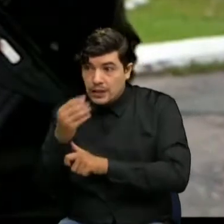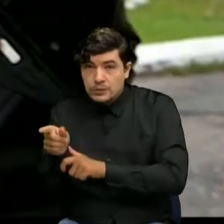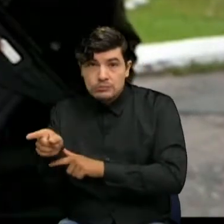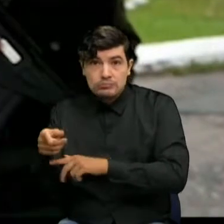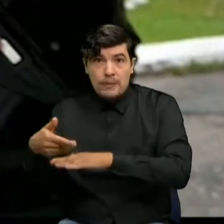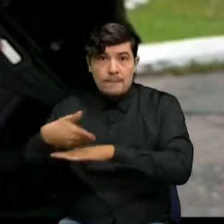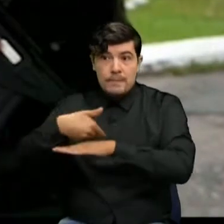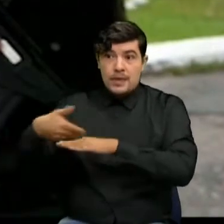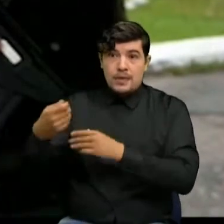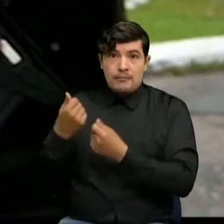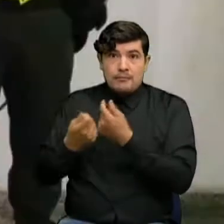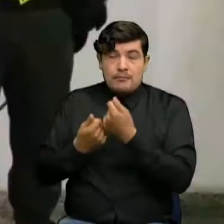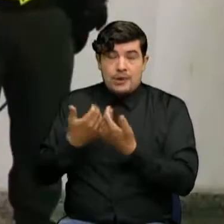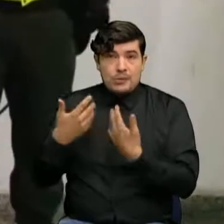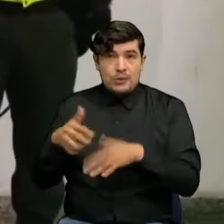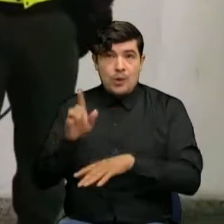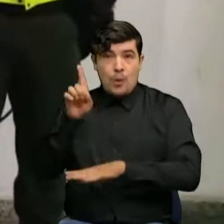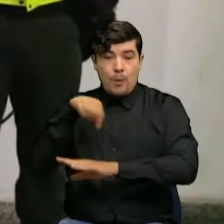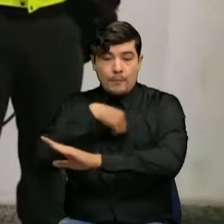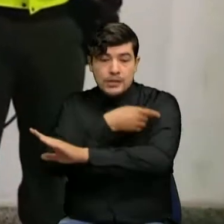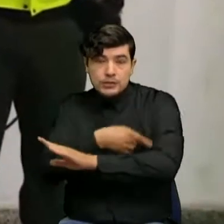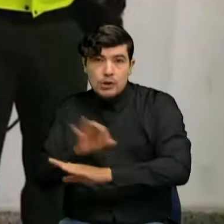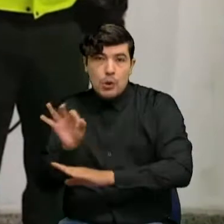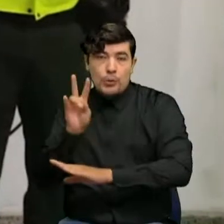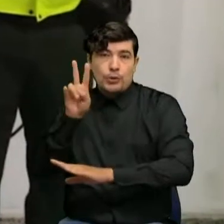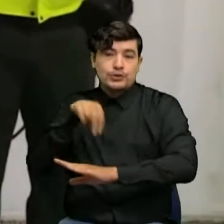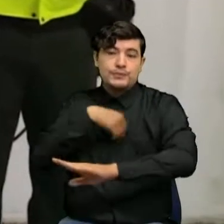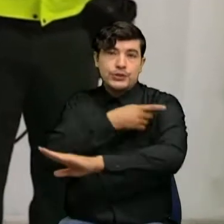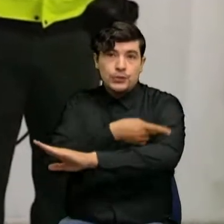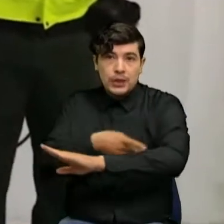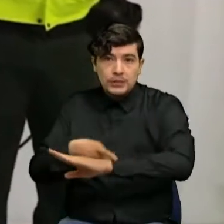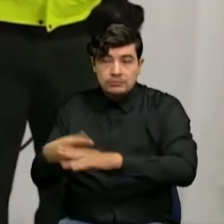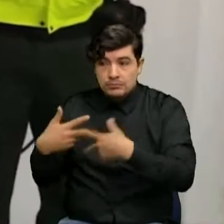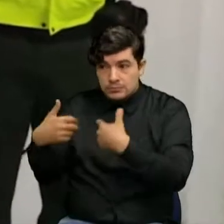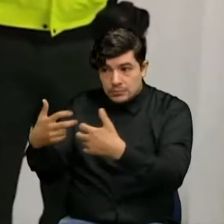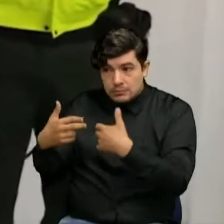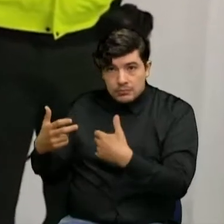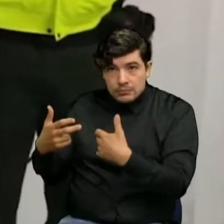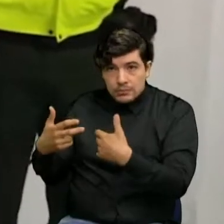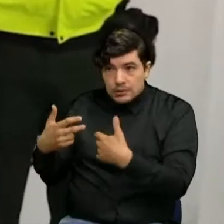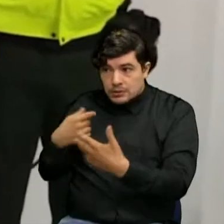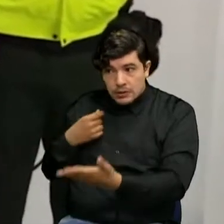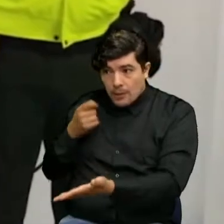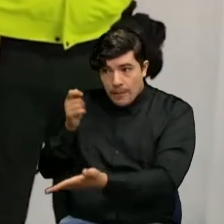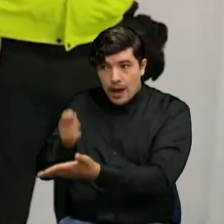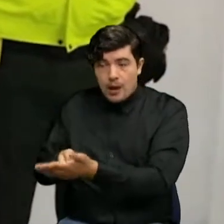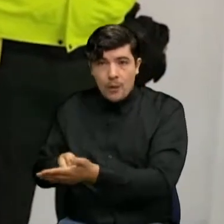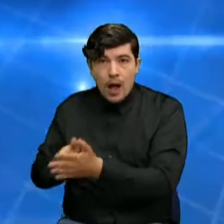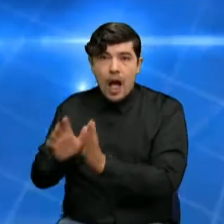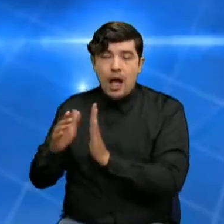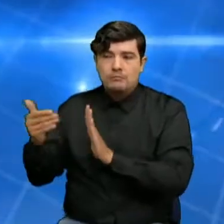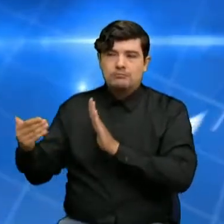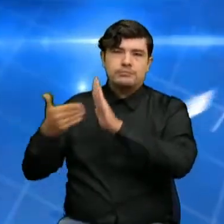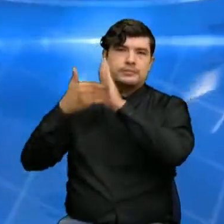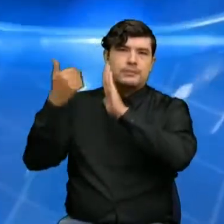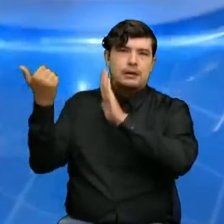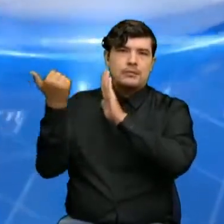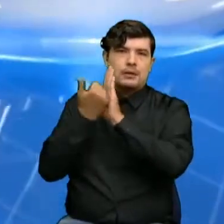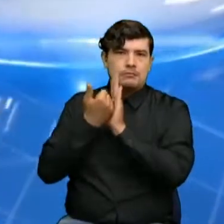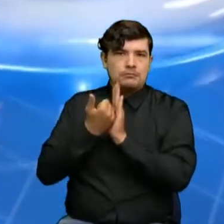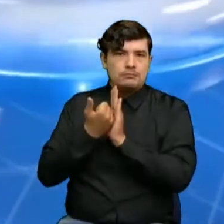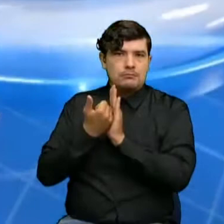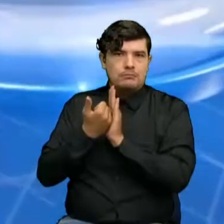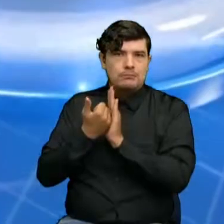oscilaban entre el millón y los 2 millones de pesos a cambio de no realizar atentados en contra de las víctimas